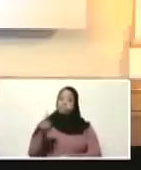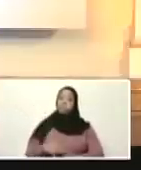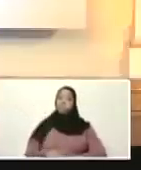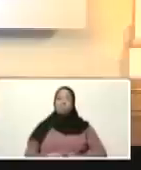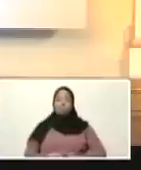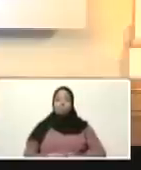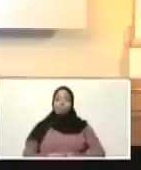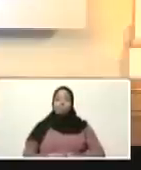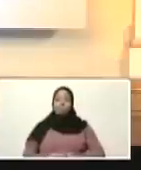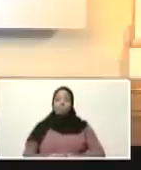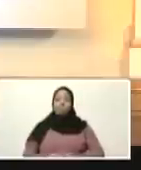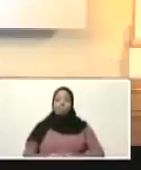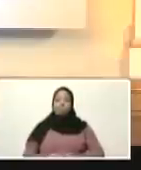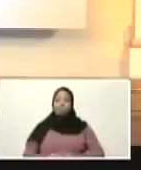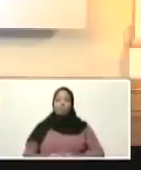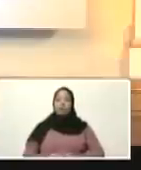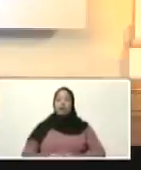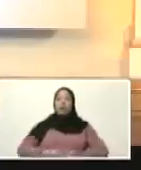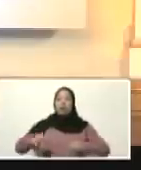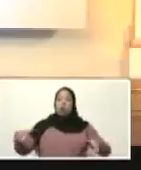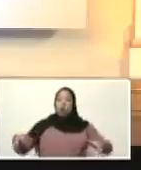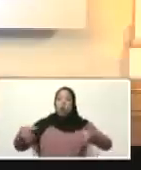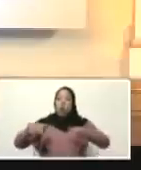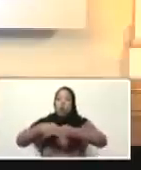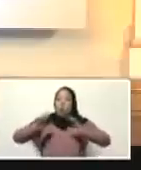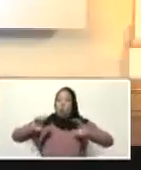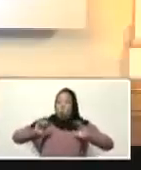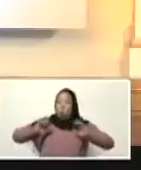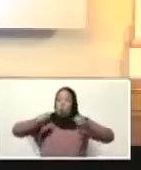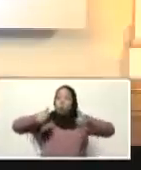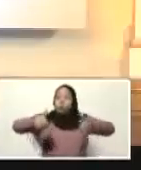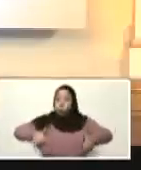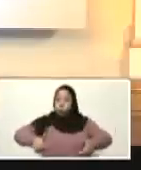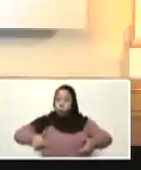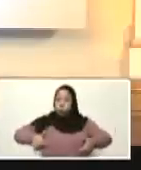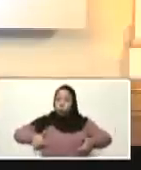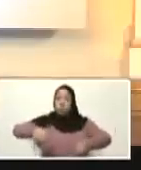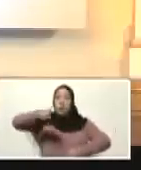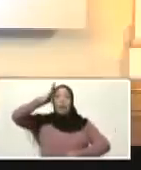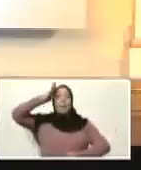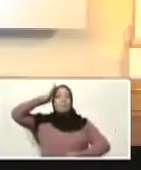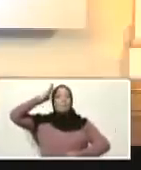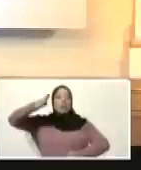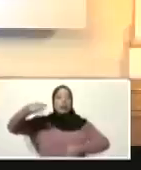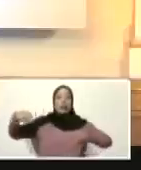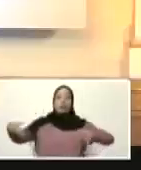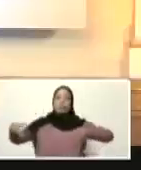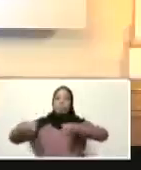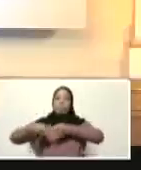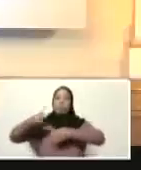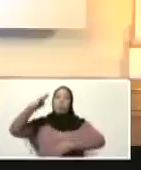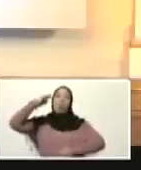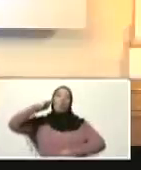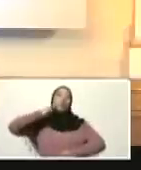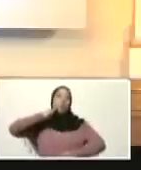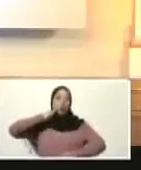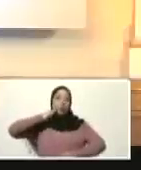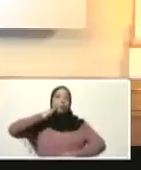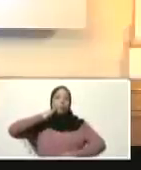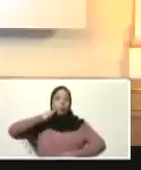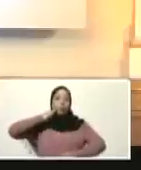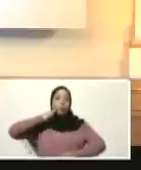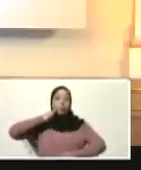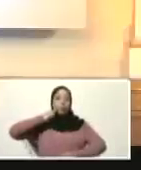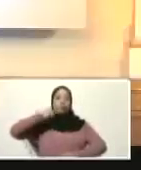Desde uno de los pilares fundamentales, la Fuerza Armada Nacional Bolivariana.